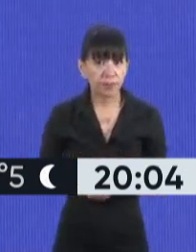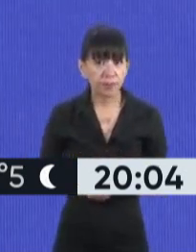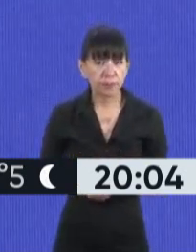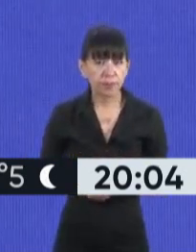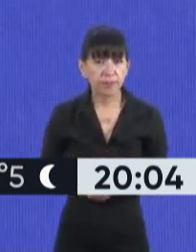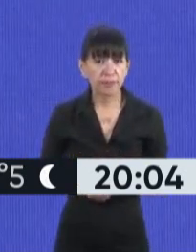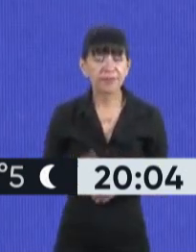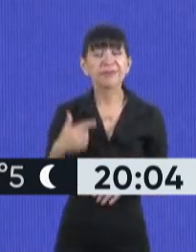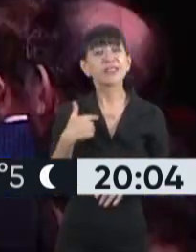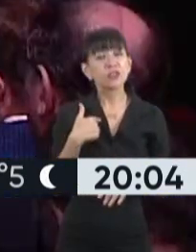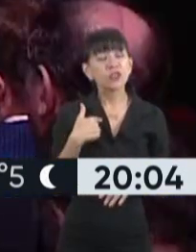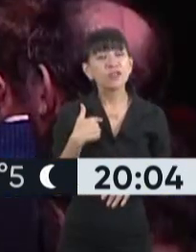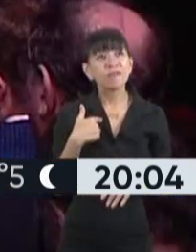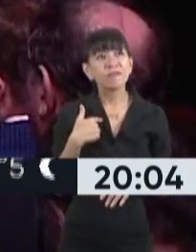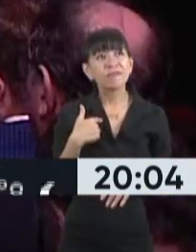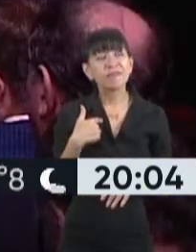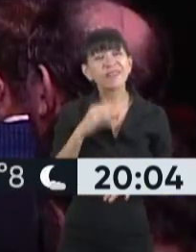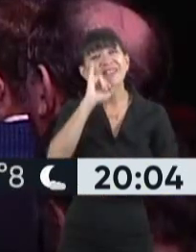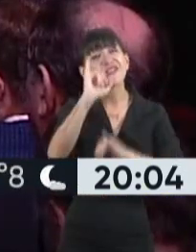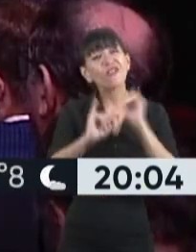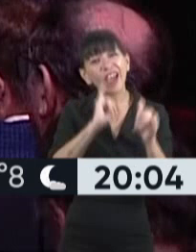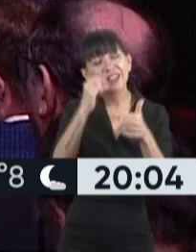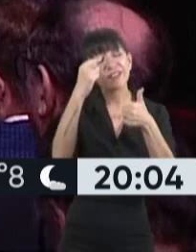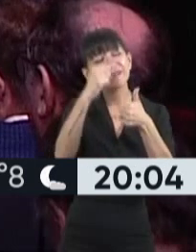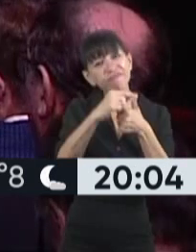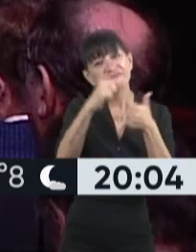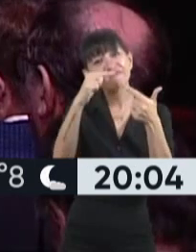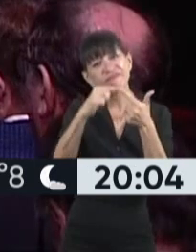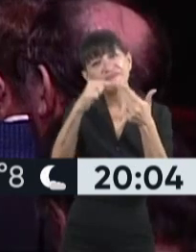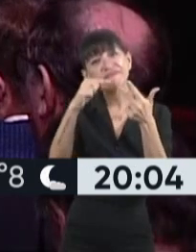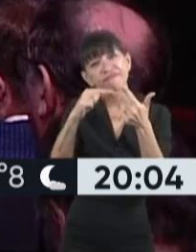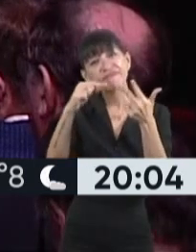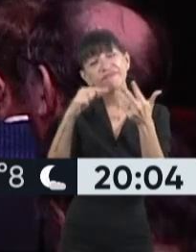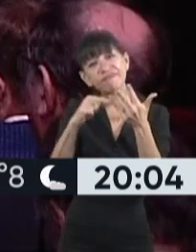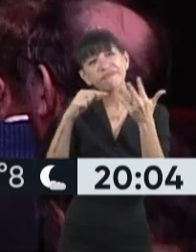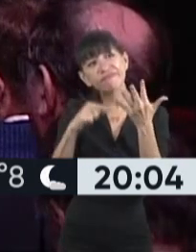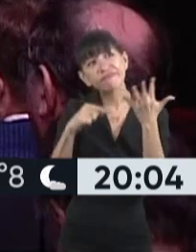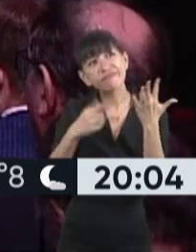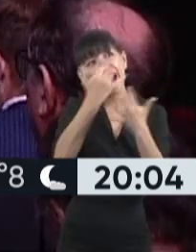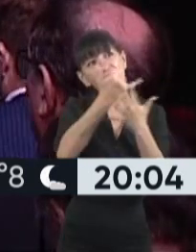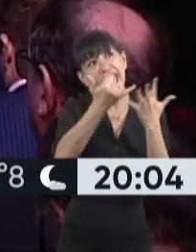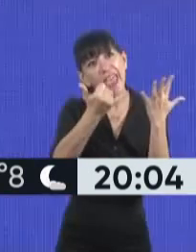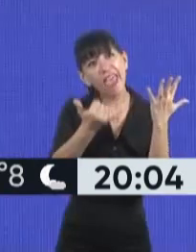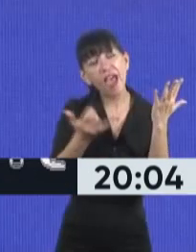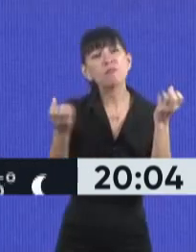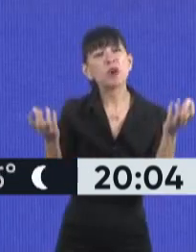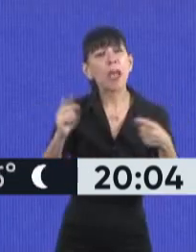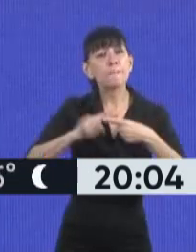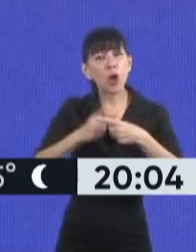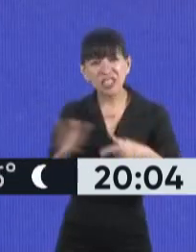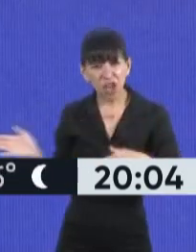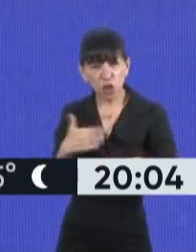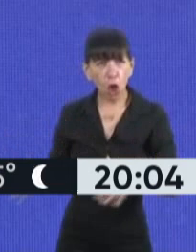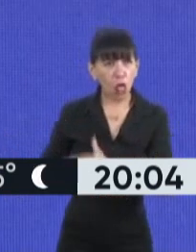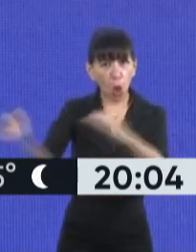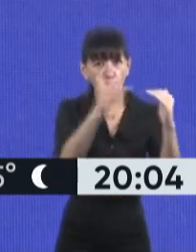Digo todas estas cosas porque en verdad no todos somos los mismos. En políticas no todo es lo